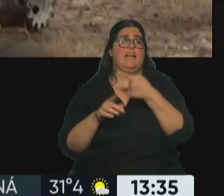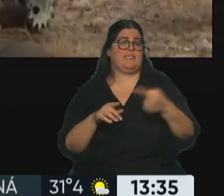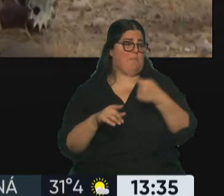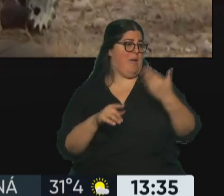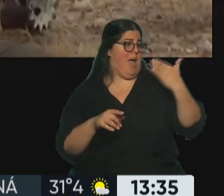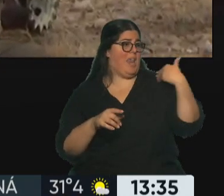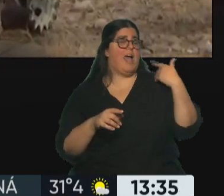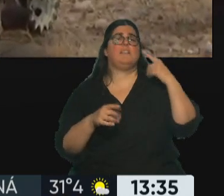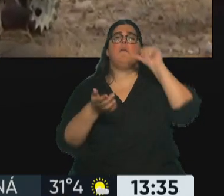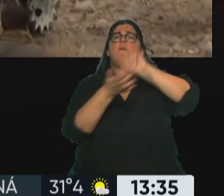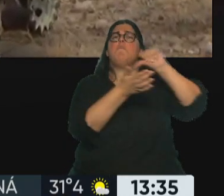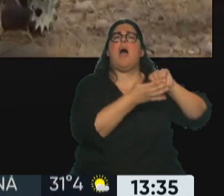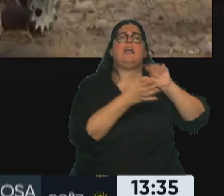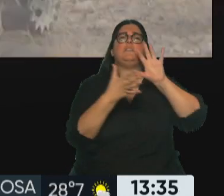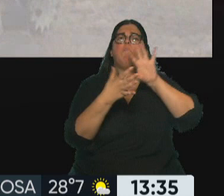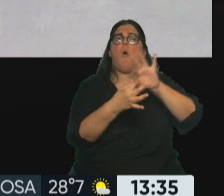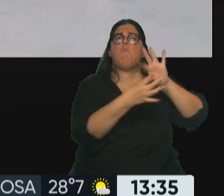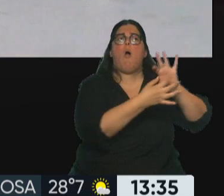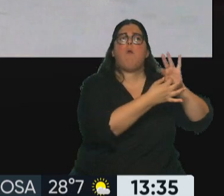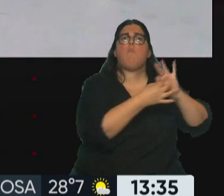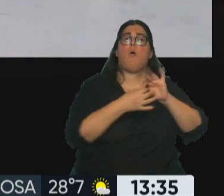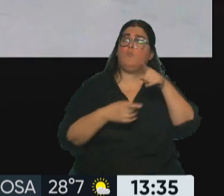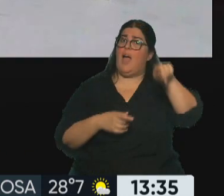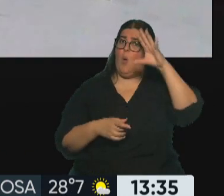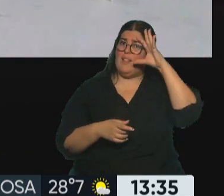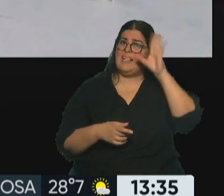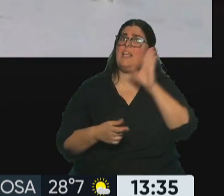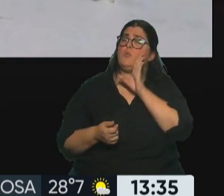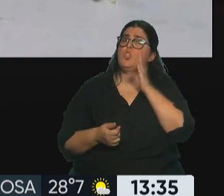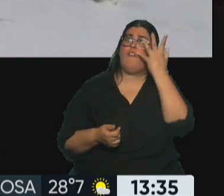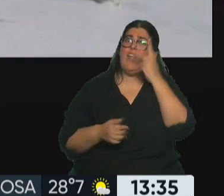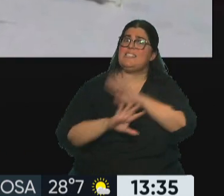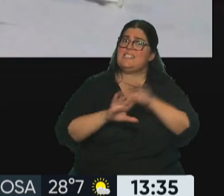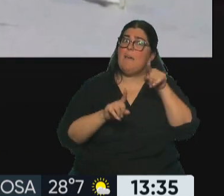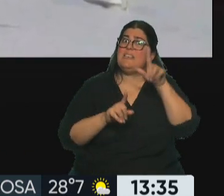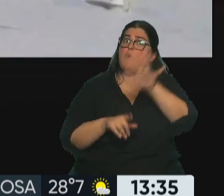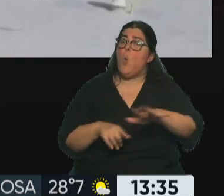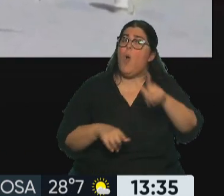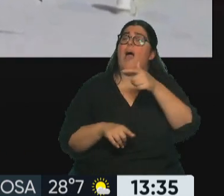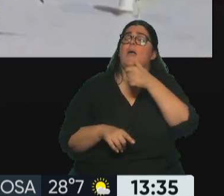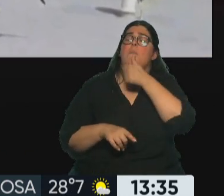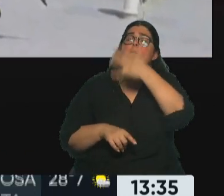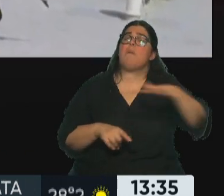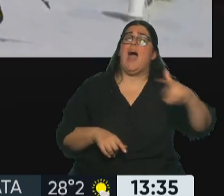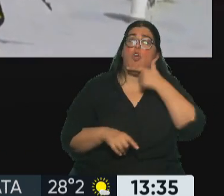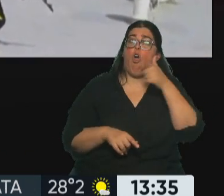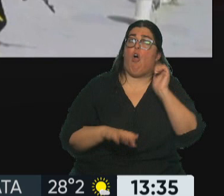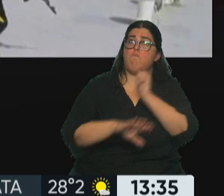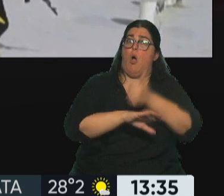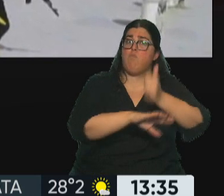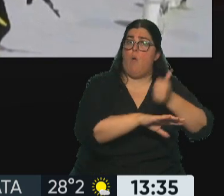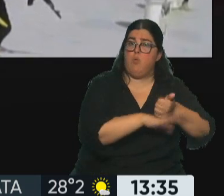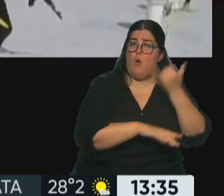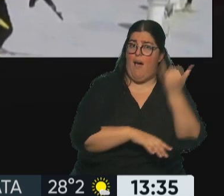para intervenir porque recordemos que Estados Unidos y Francia ya intervienen en la zona y son las dos fuerzas que a partir de su potencia